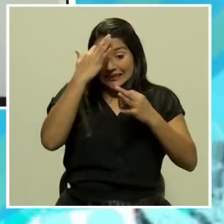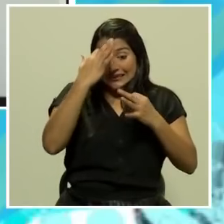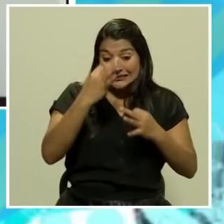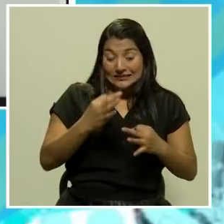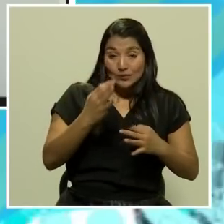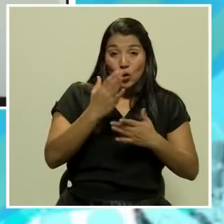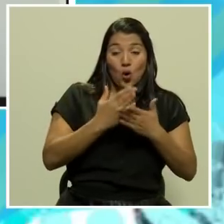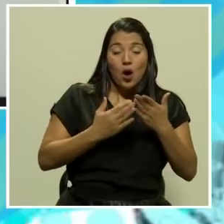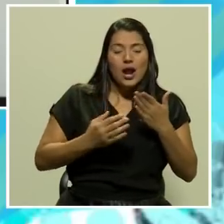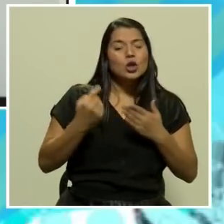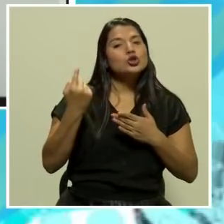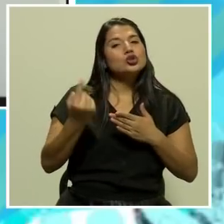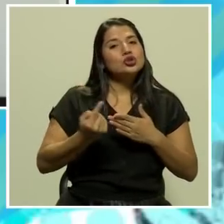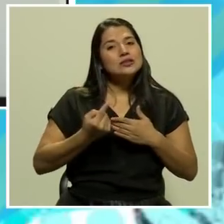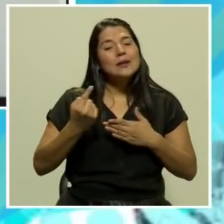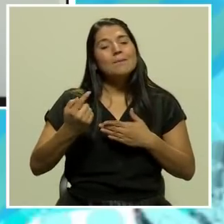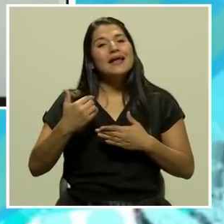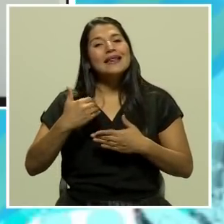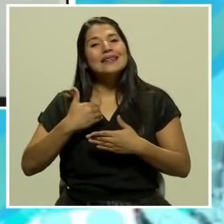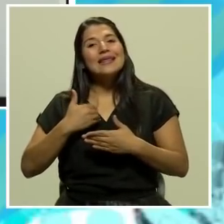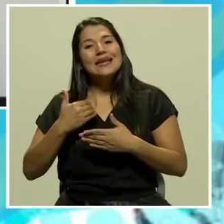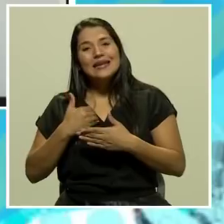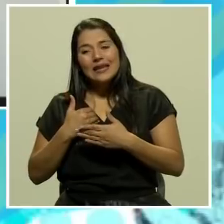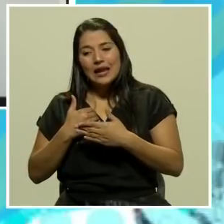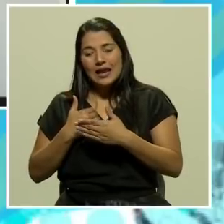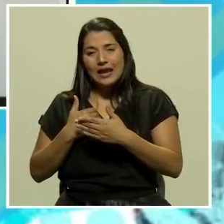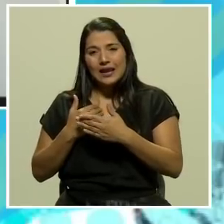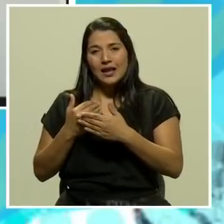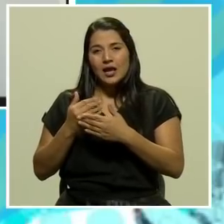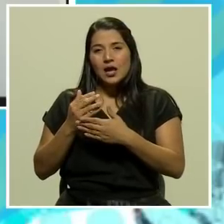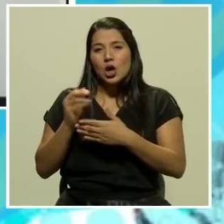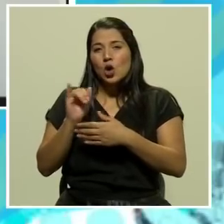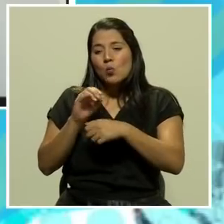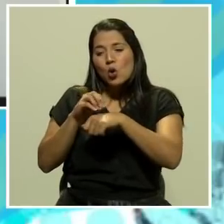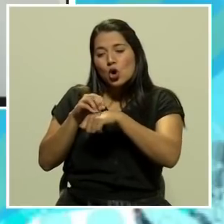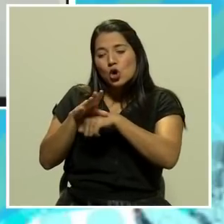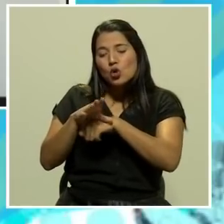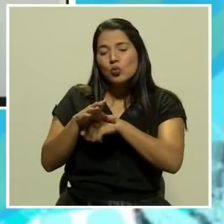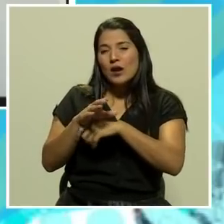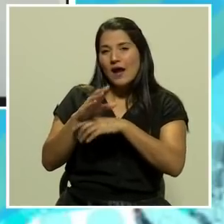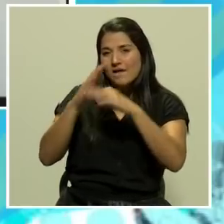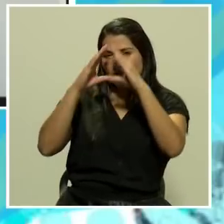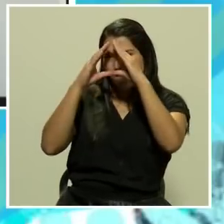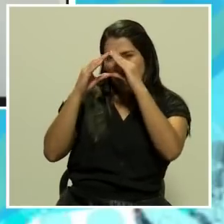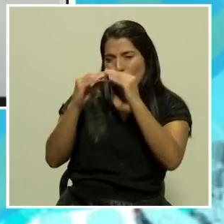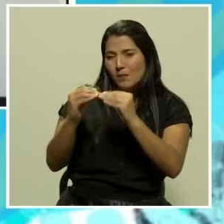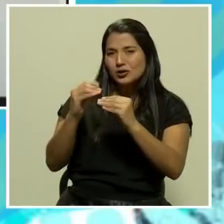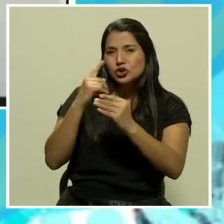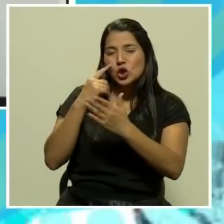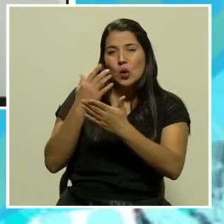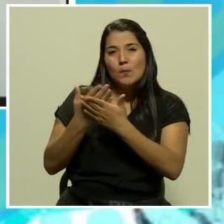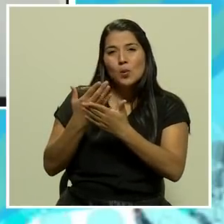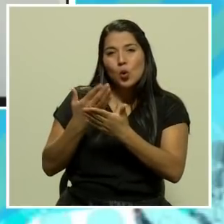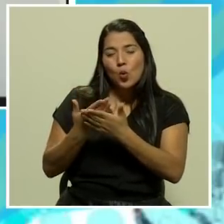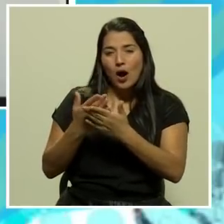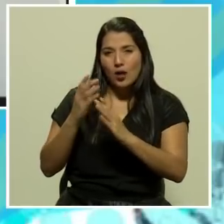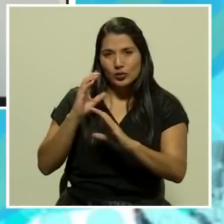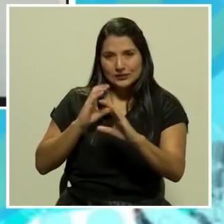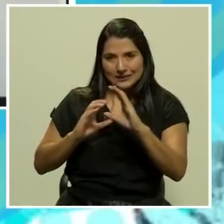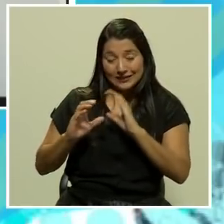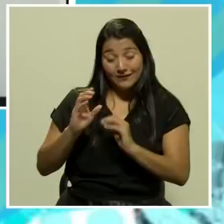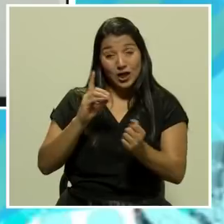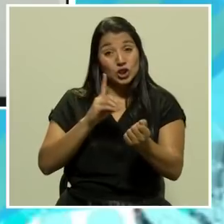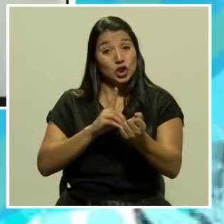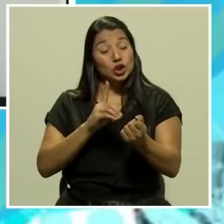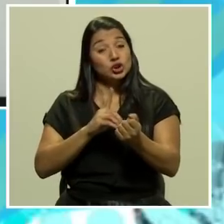utilizando como base un criterio informado, documentado, probado. Doctora